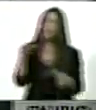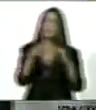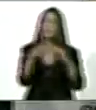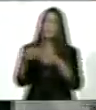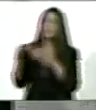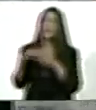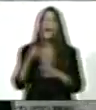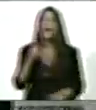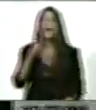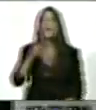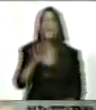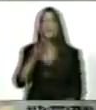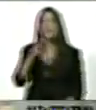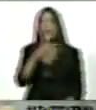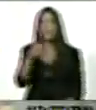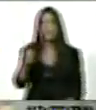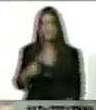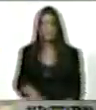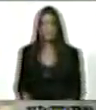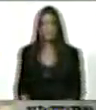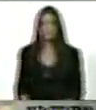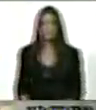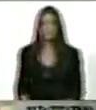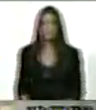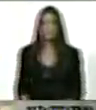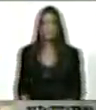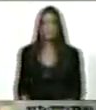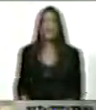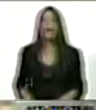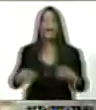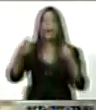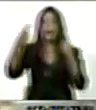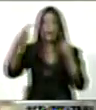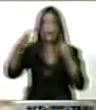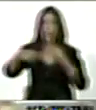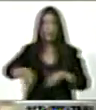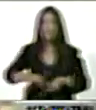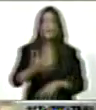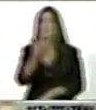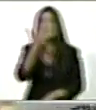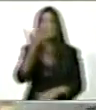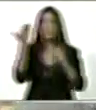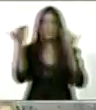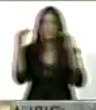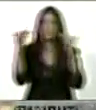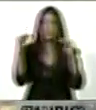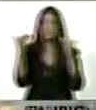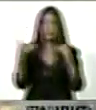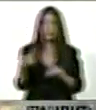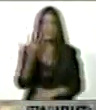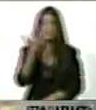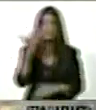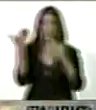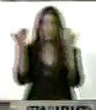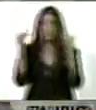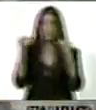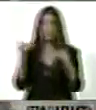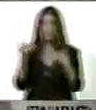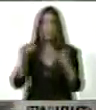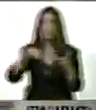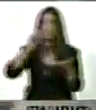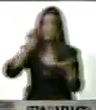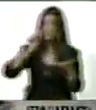llamado G4 de la MUT. Este acuerdo de 5 puntos fue